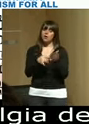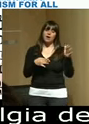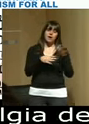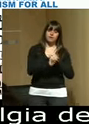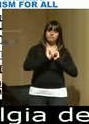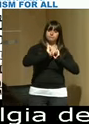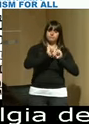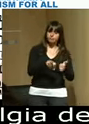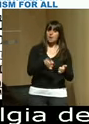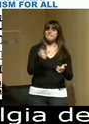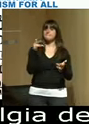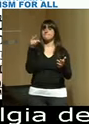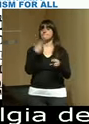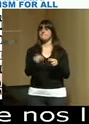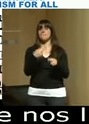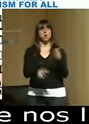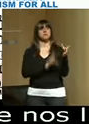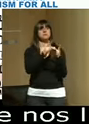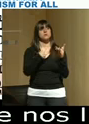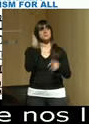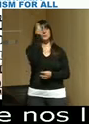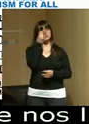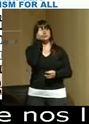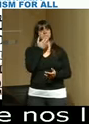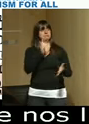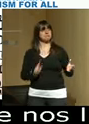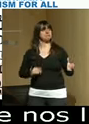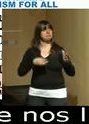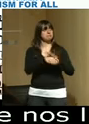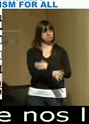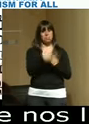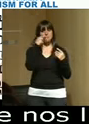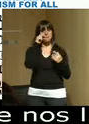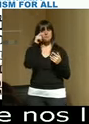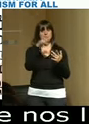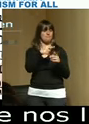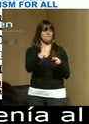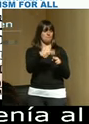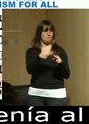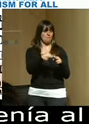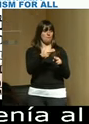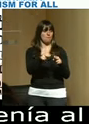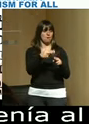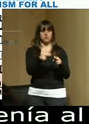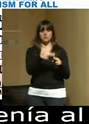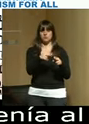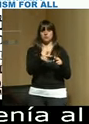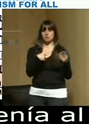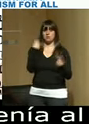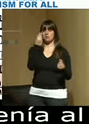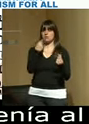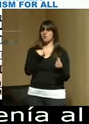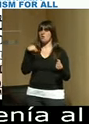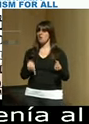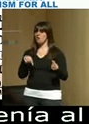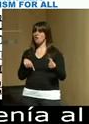pensé que todo el mundo cuando está en la política quiere tener un cargo y digo, no, puede ser que yo hoy sea director de turismo y mañana